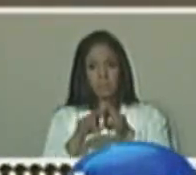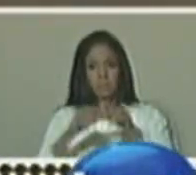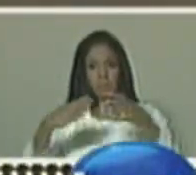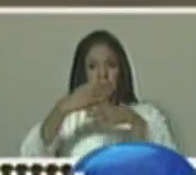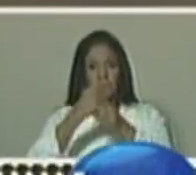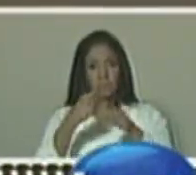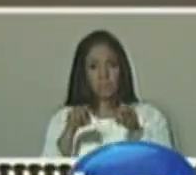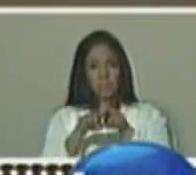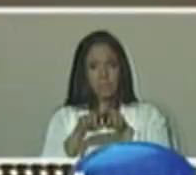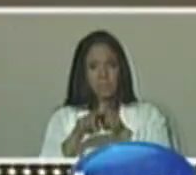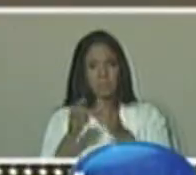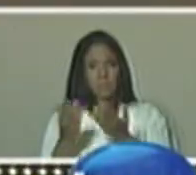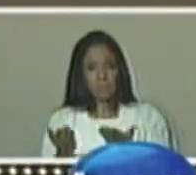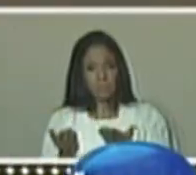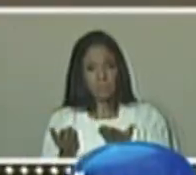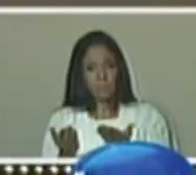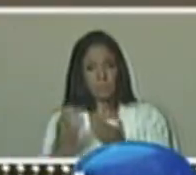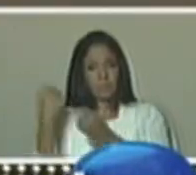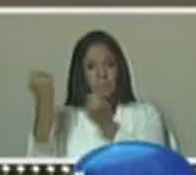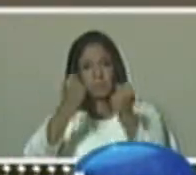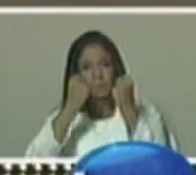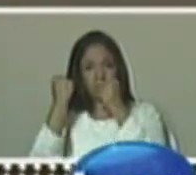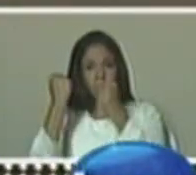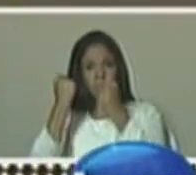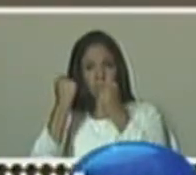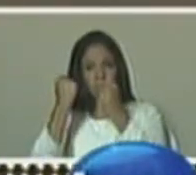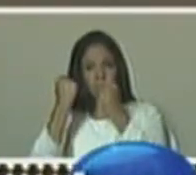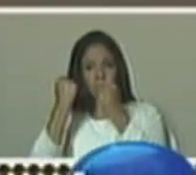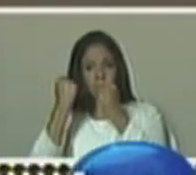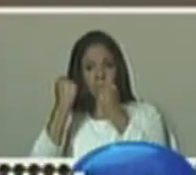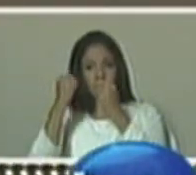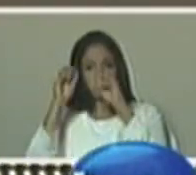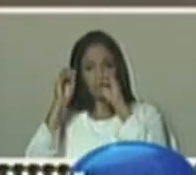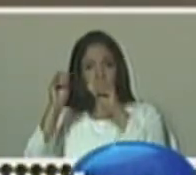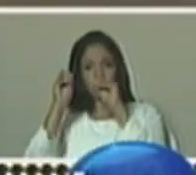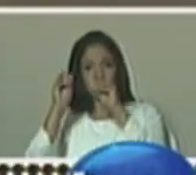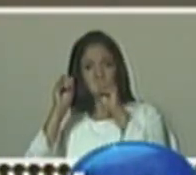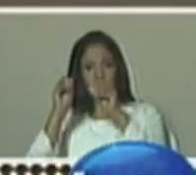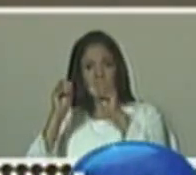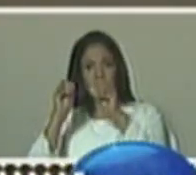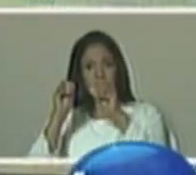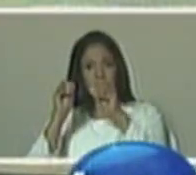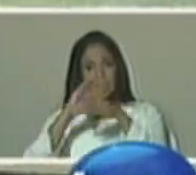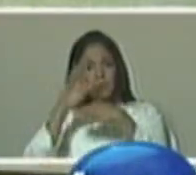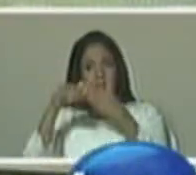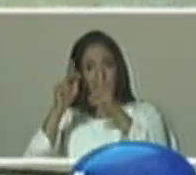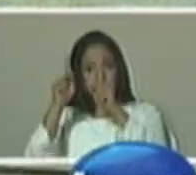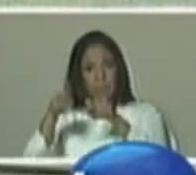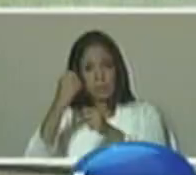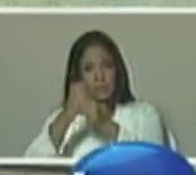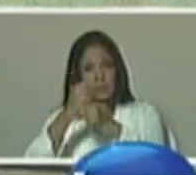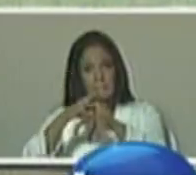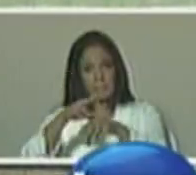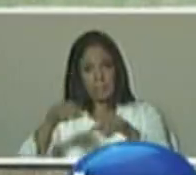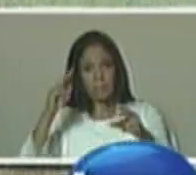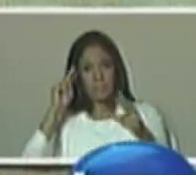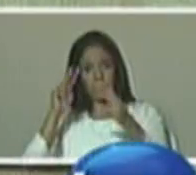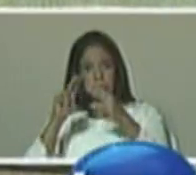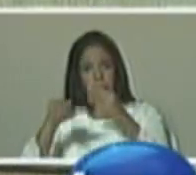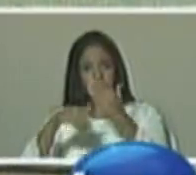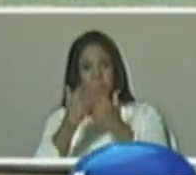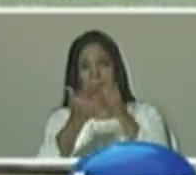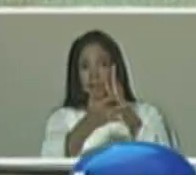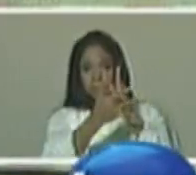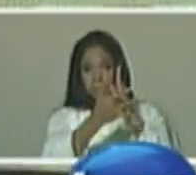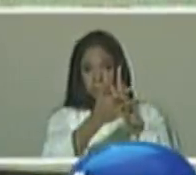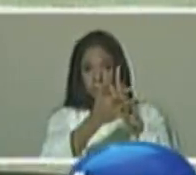eso, también fortalecería la capacitación de los productores para que conozcan las nuevas